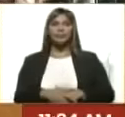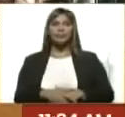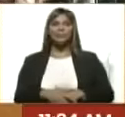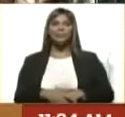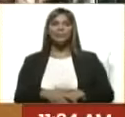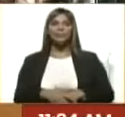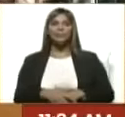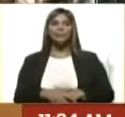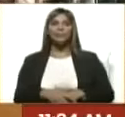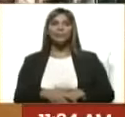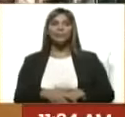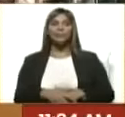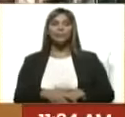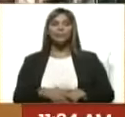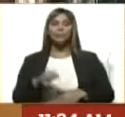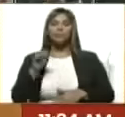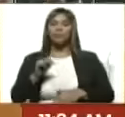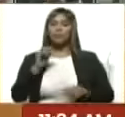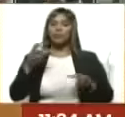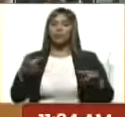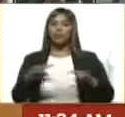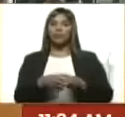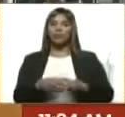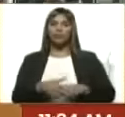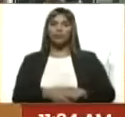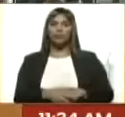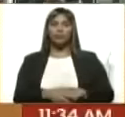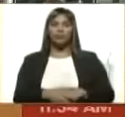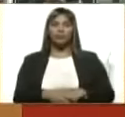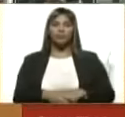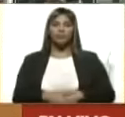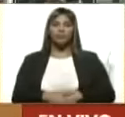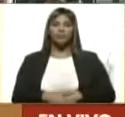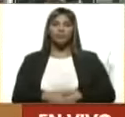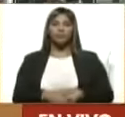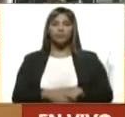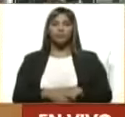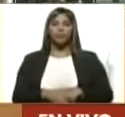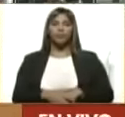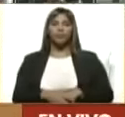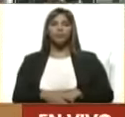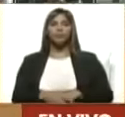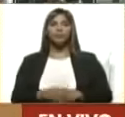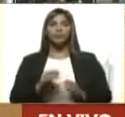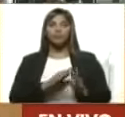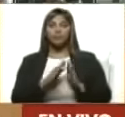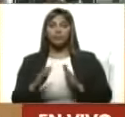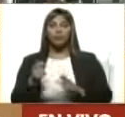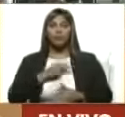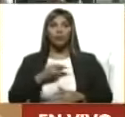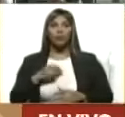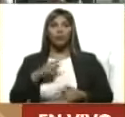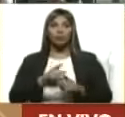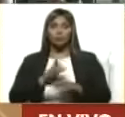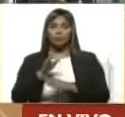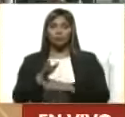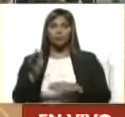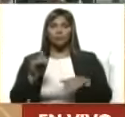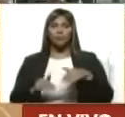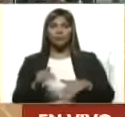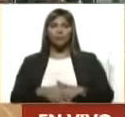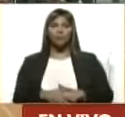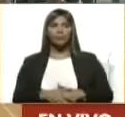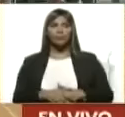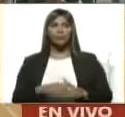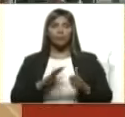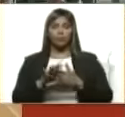votar. Esta es lo que esta reunión tiene que ver con eso, la organización nuestra para ir a votar. En